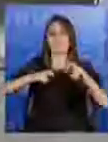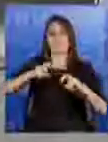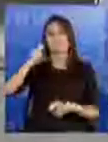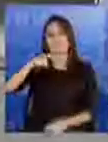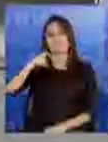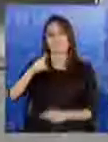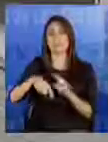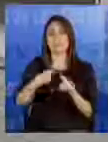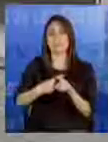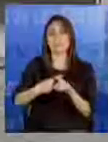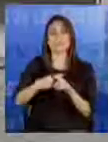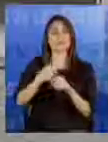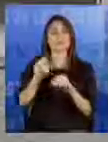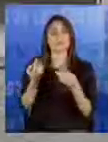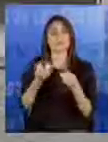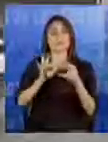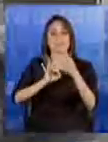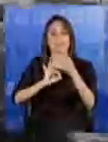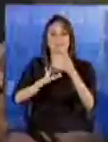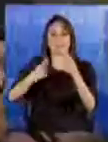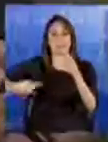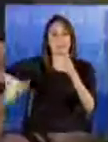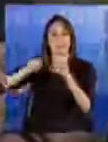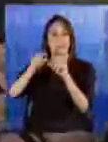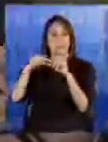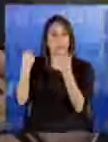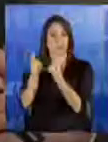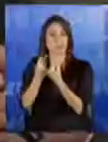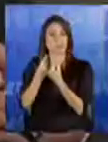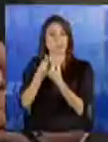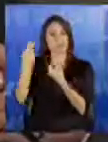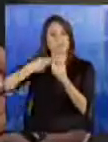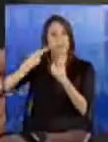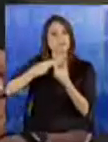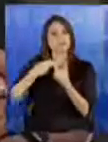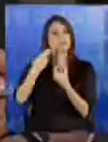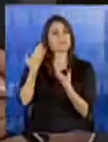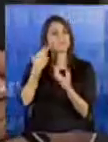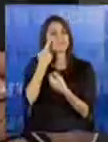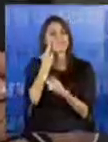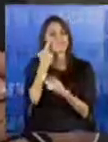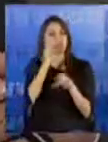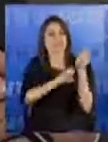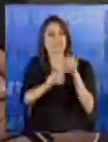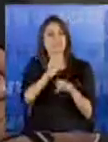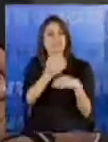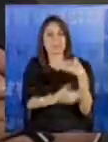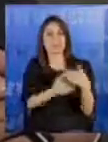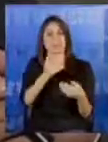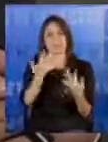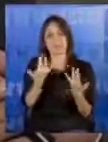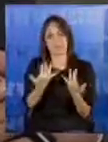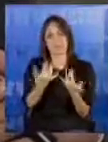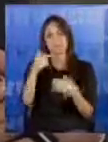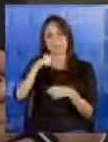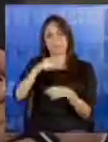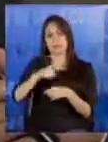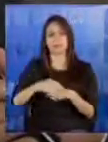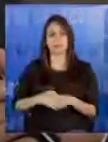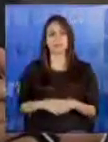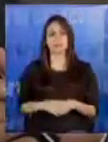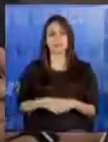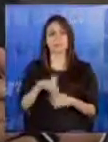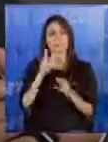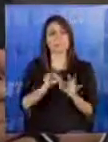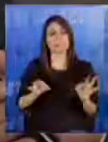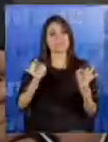del Consejo de Participación Ciudadana y Control Social. Todo lo que significó el proceso contractual, el proceso precontractual, que es lo